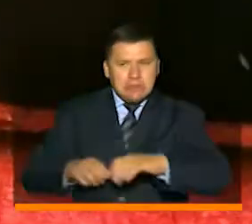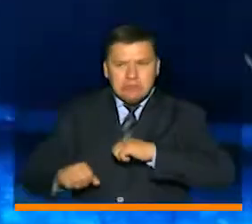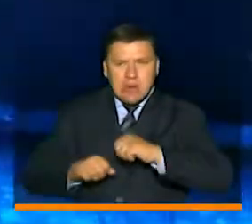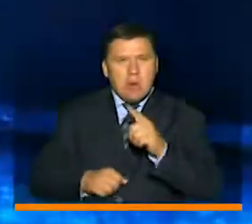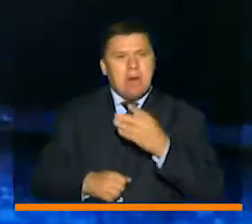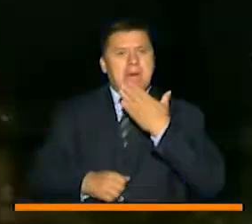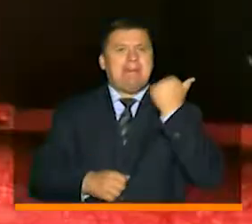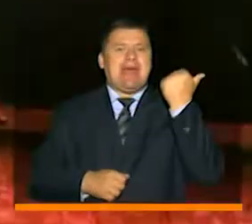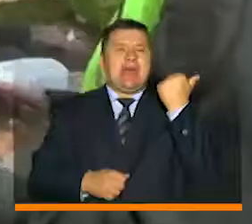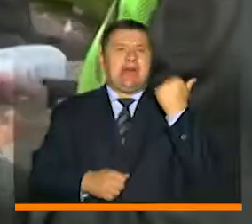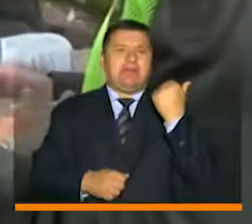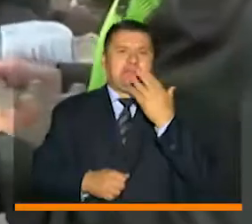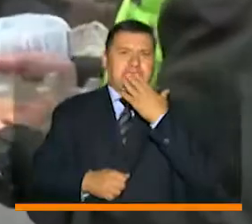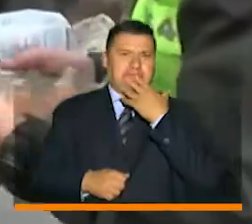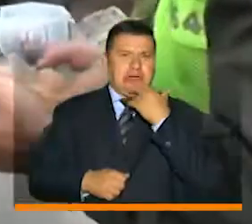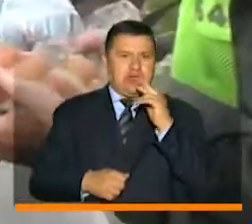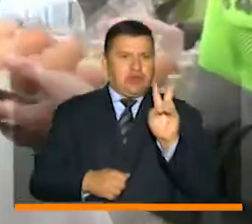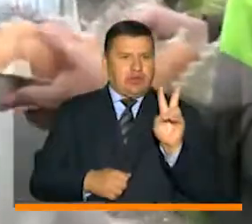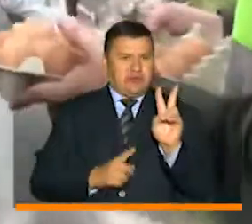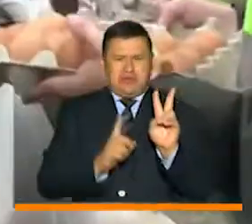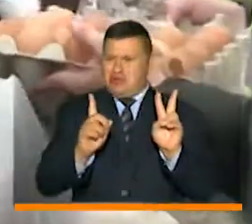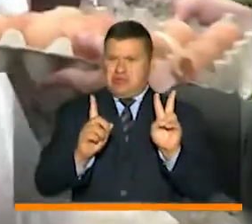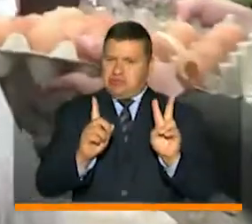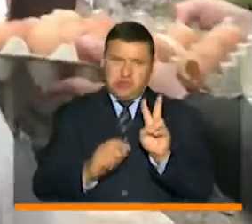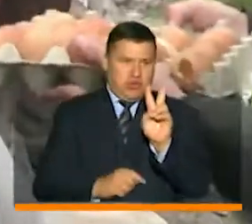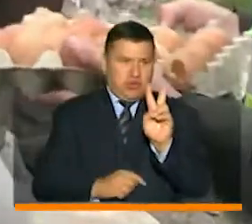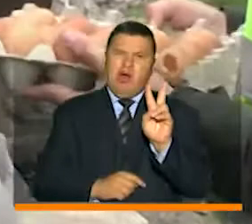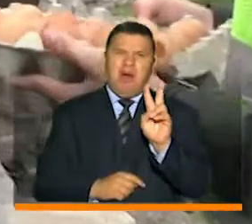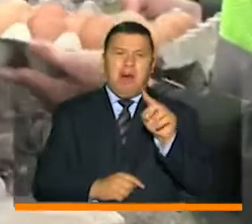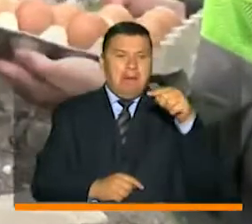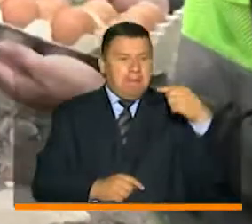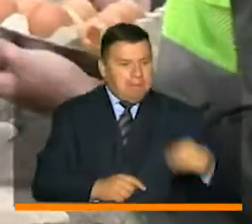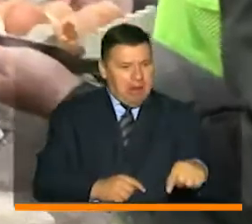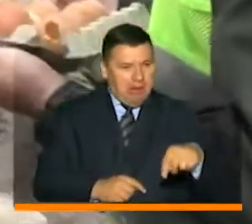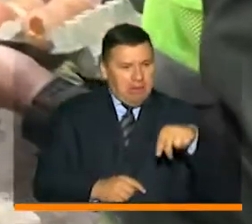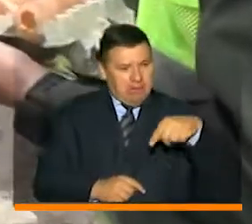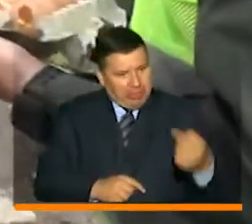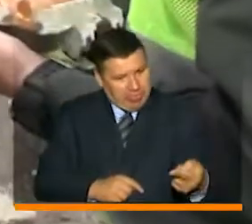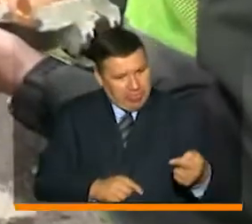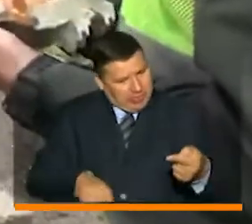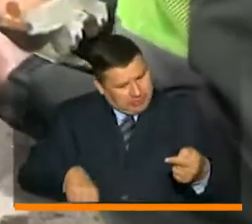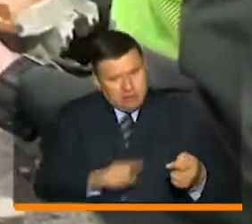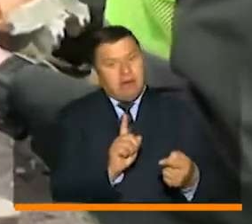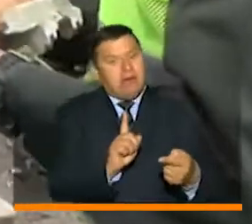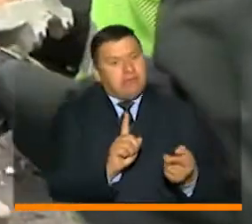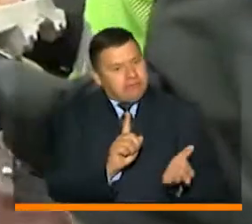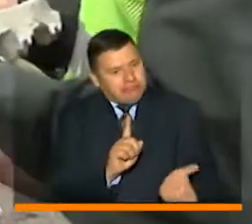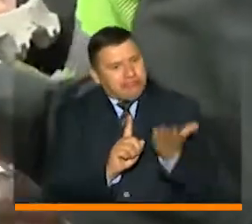será mejor dos que uno, porque cuando uno cae, el otro lo levanta.